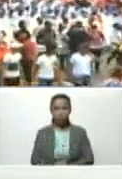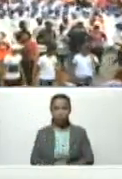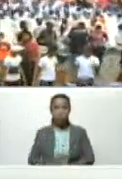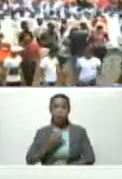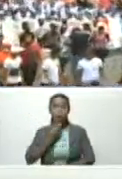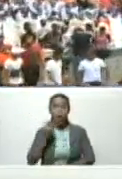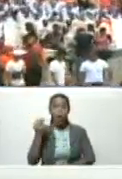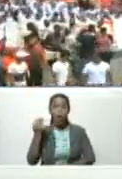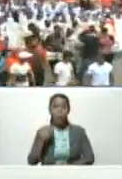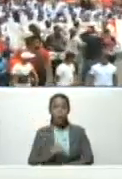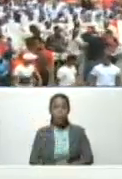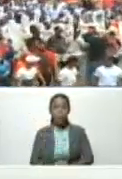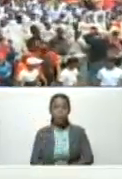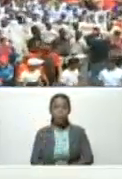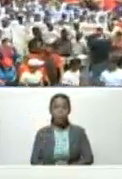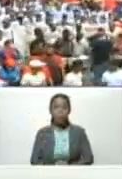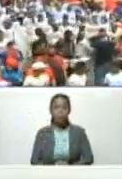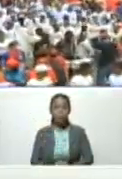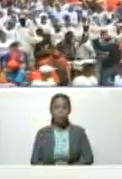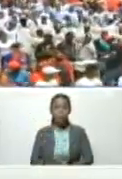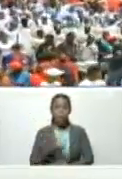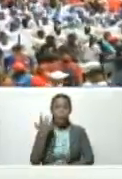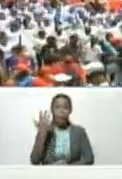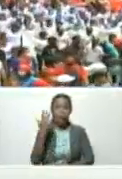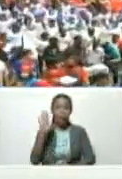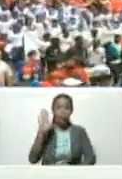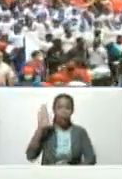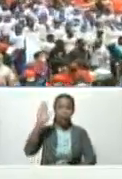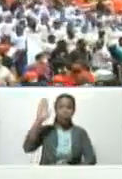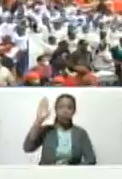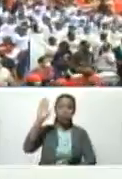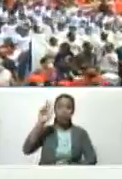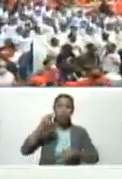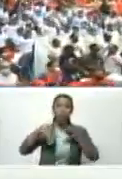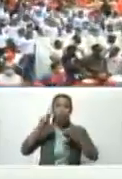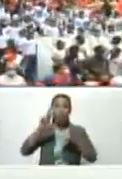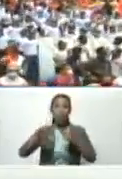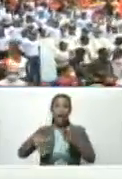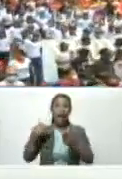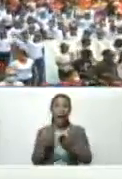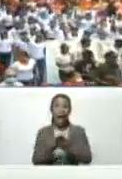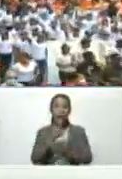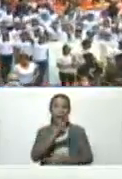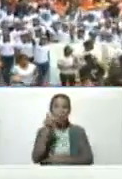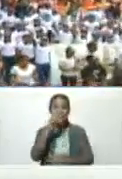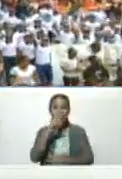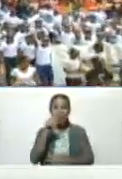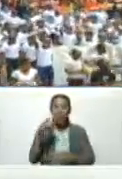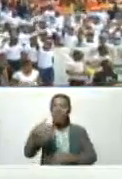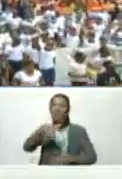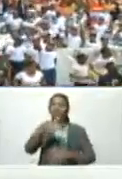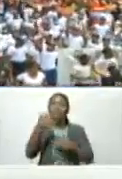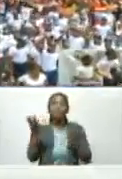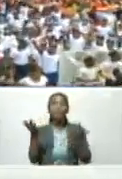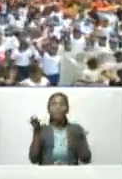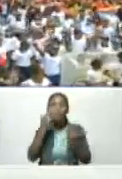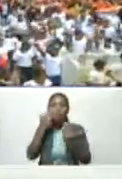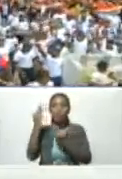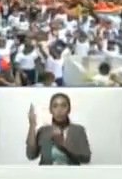juventud. Bueno, levanten la mano los jóvenes de 12 a 20 años. ¿Dónde están?